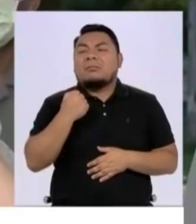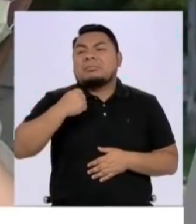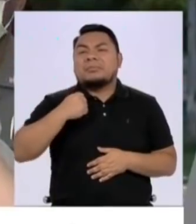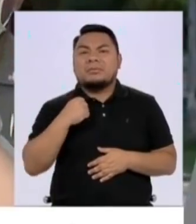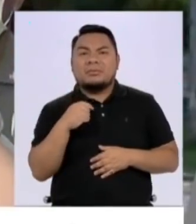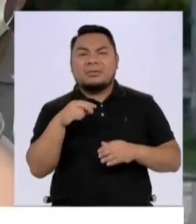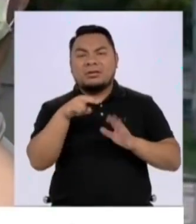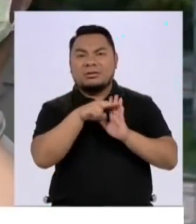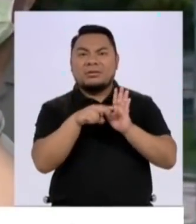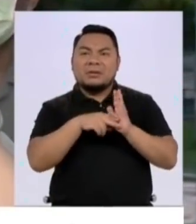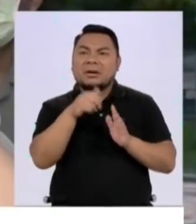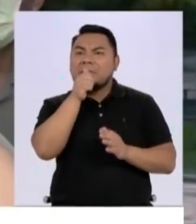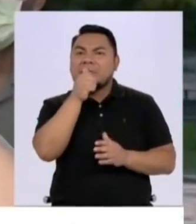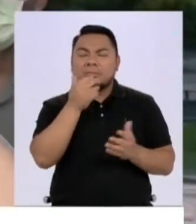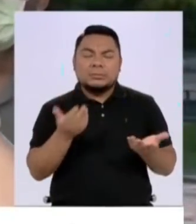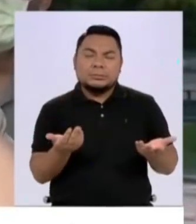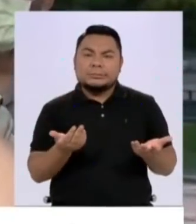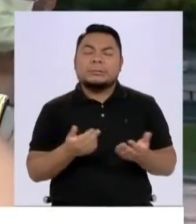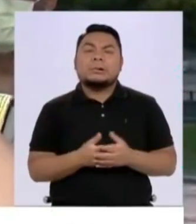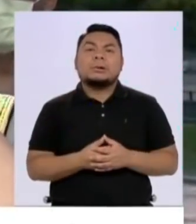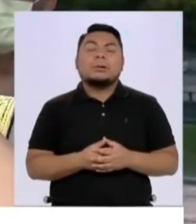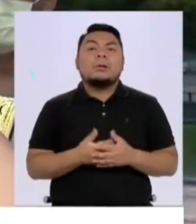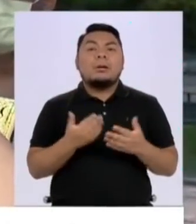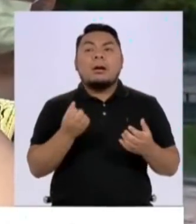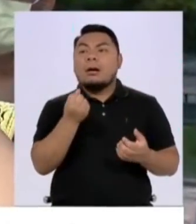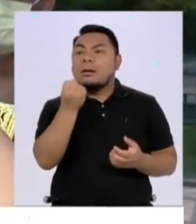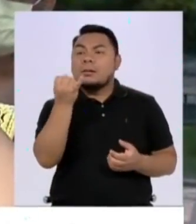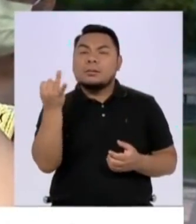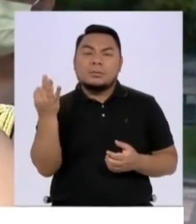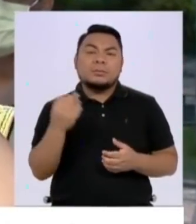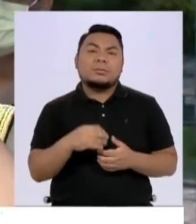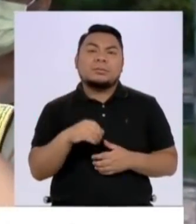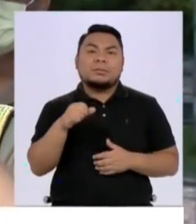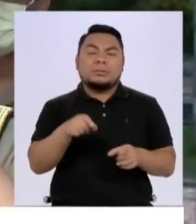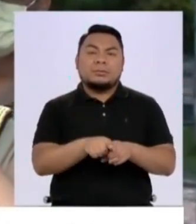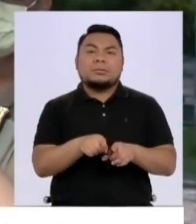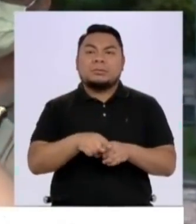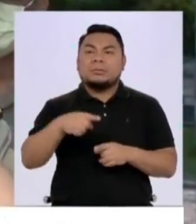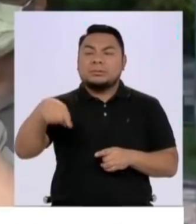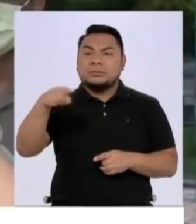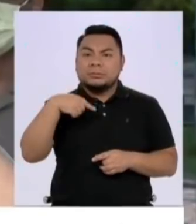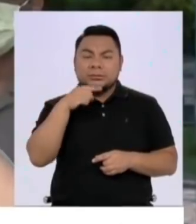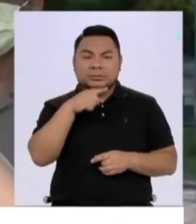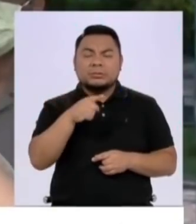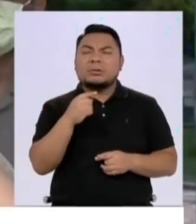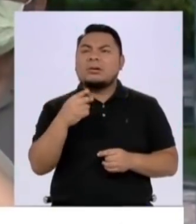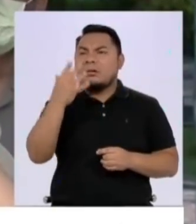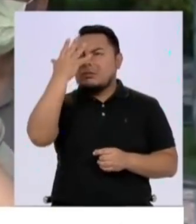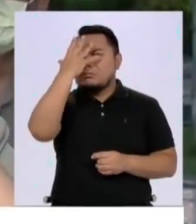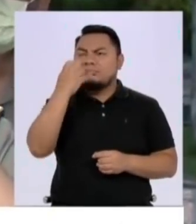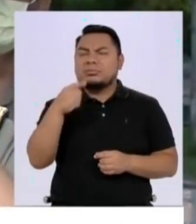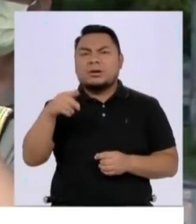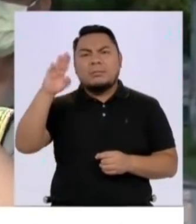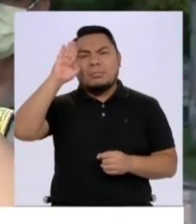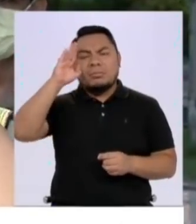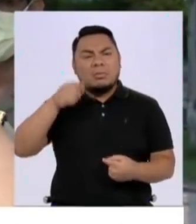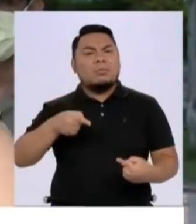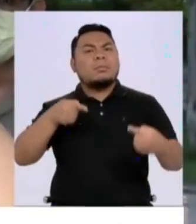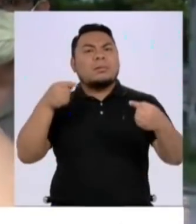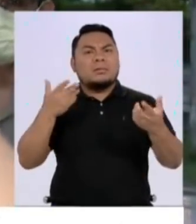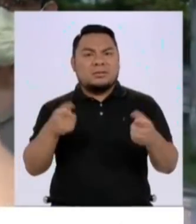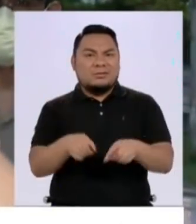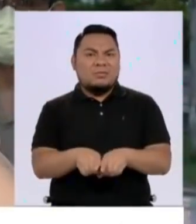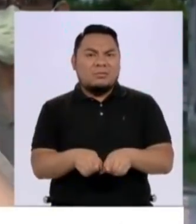sea, no lo había en realidad. E inclusive algunos tratando de violentar a la autoridad, por eso que han sido detenidos, especialmente en el